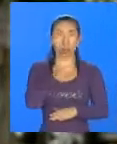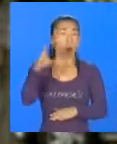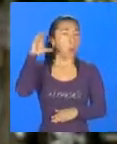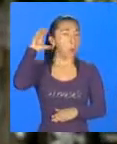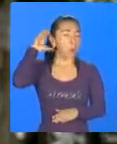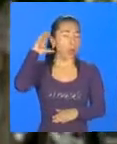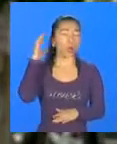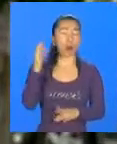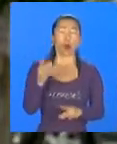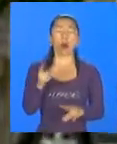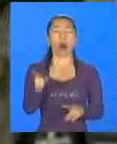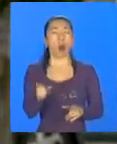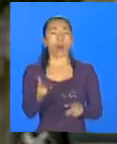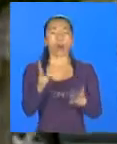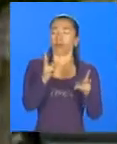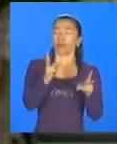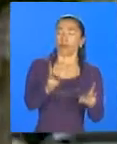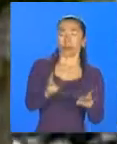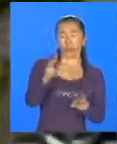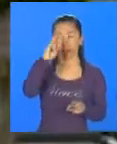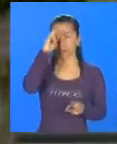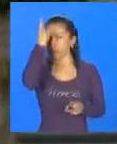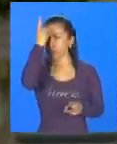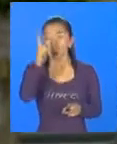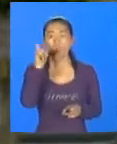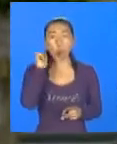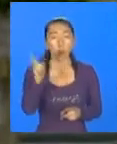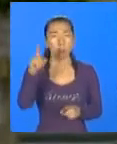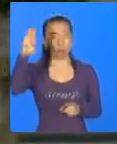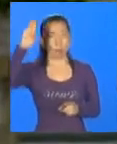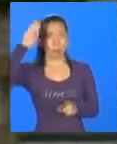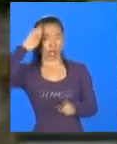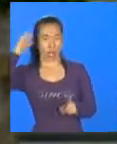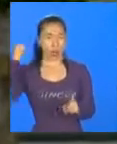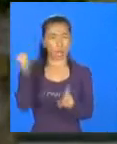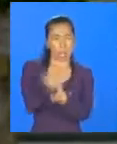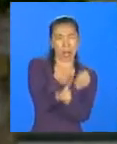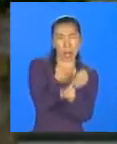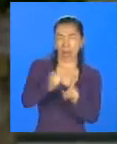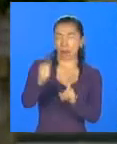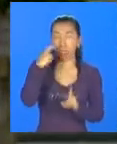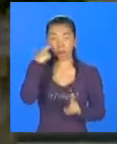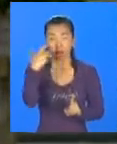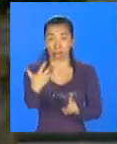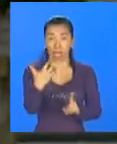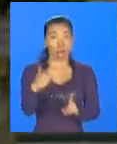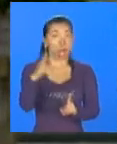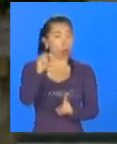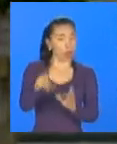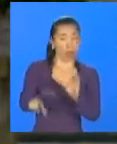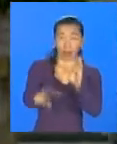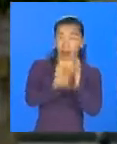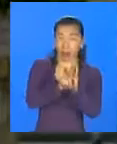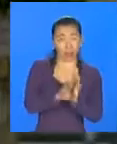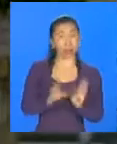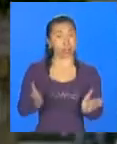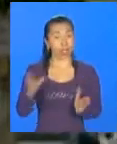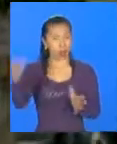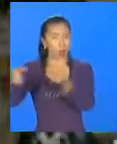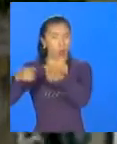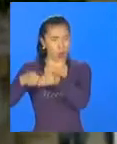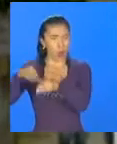en un estado de coma inducido, producto de una agresión totalmente desproporcionada, ilegal e ilegítima del Escuadrón